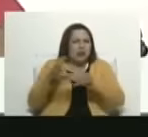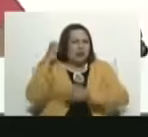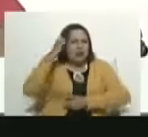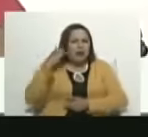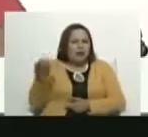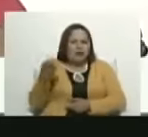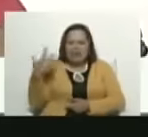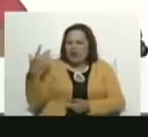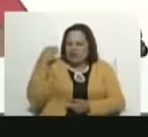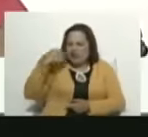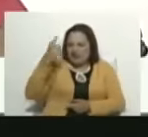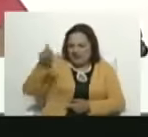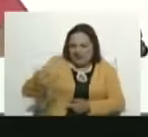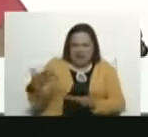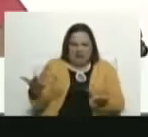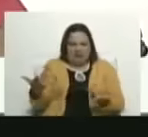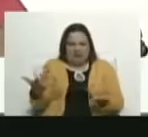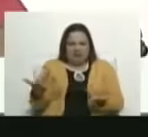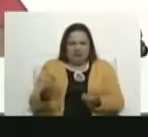¿Qué se cree?